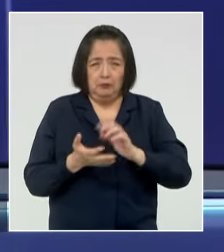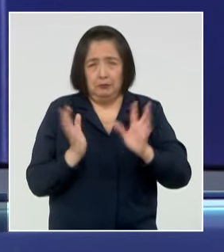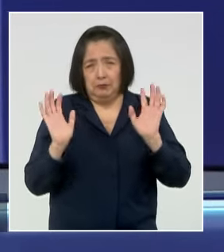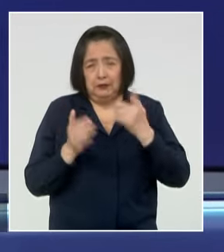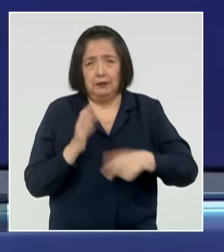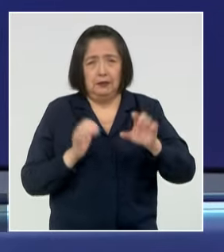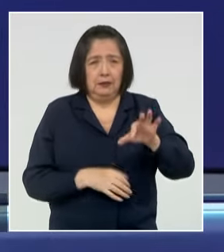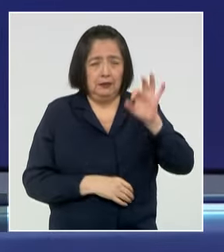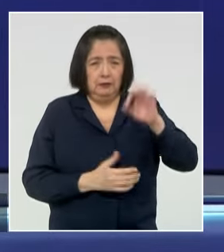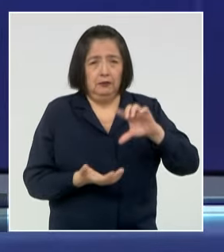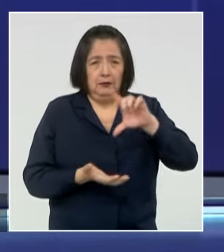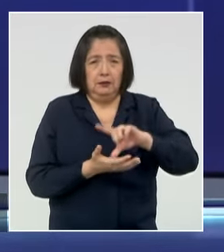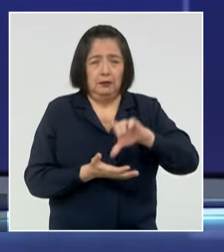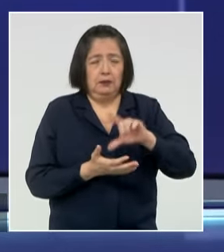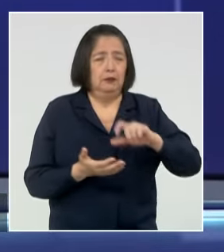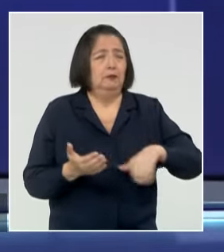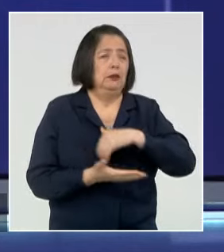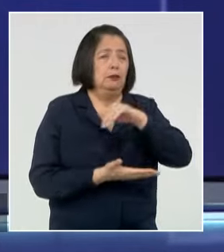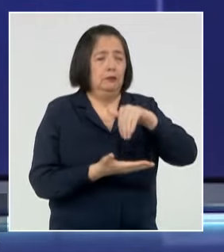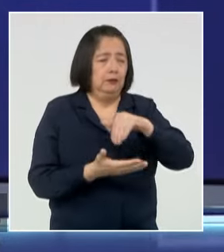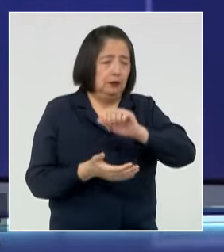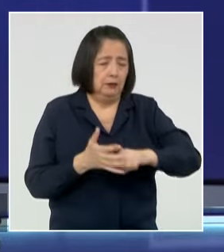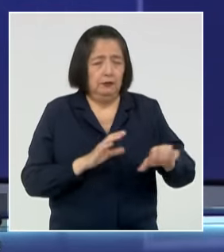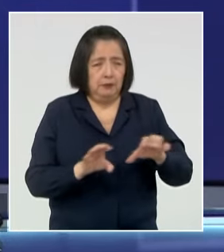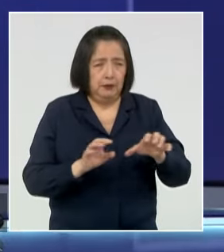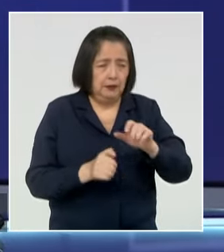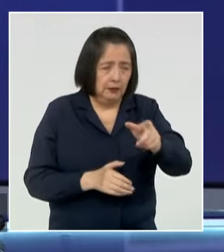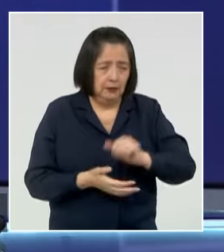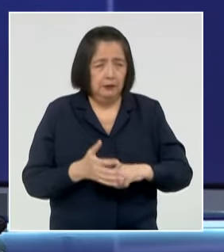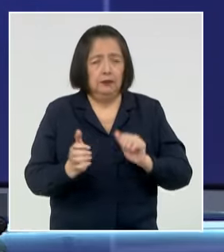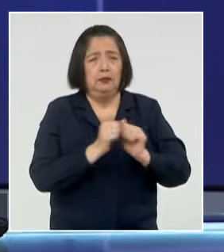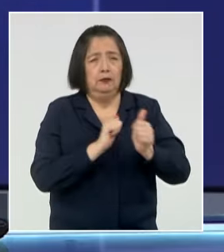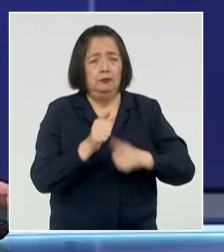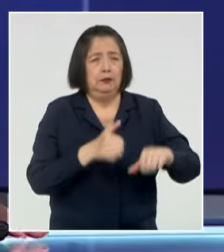sido la elección de Lima como sede de los Juegos Panamericanos y Panamericanos 2027.